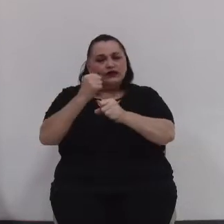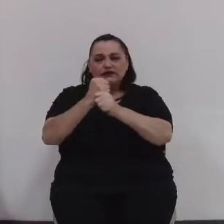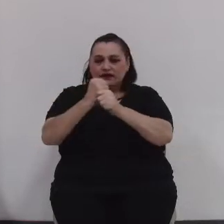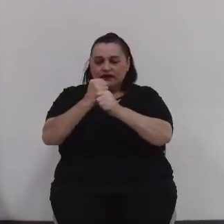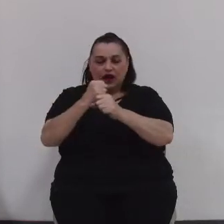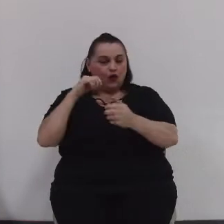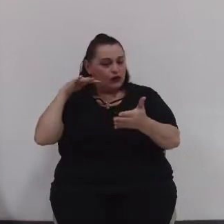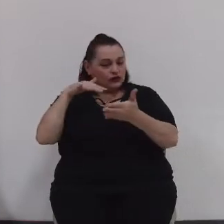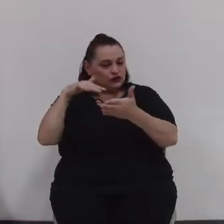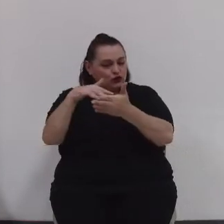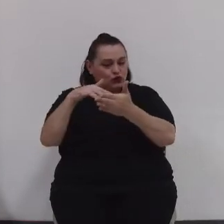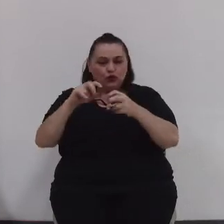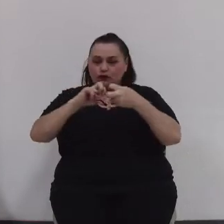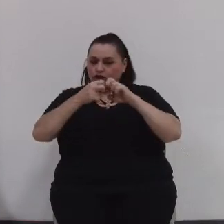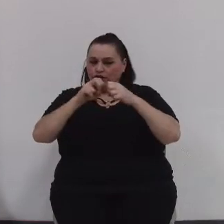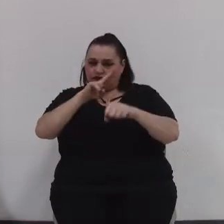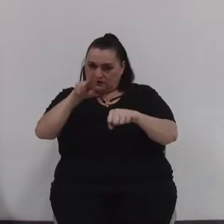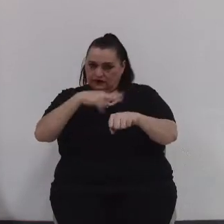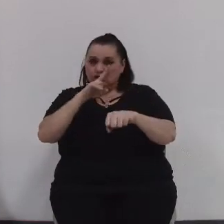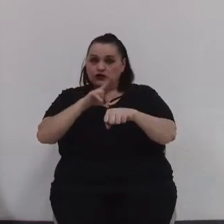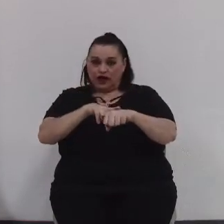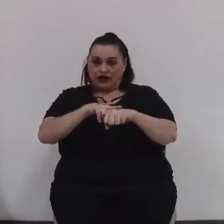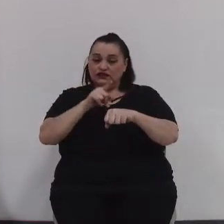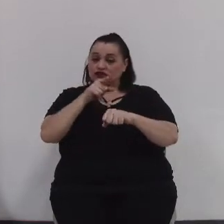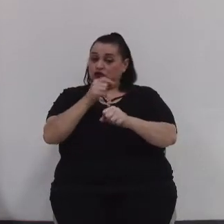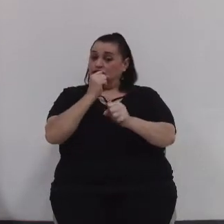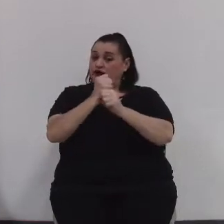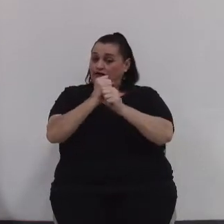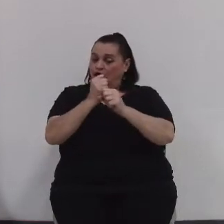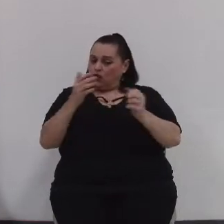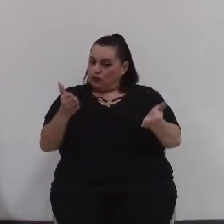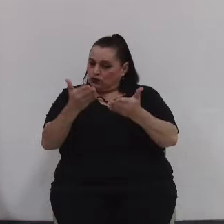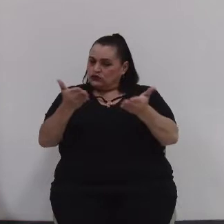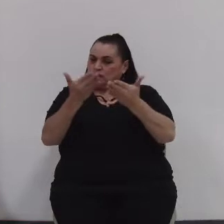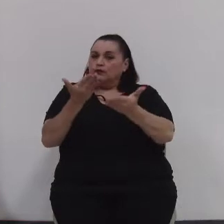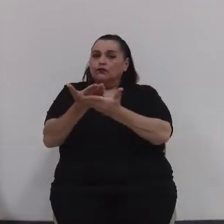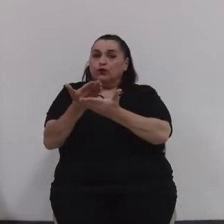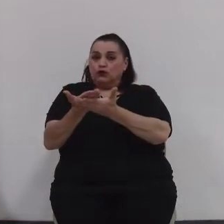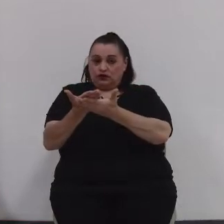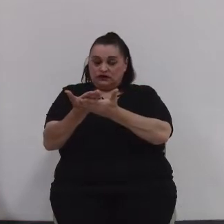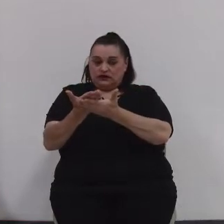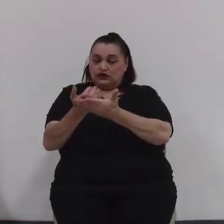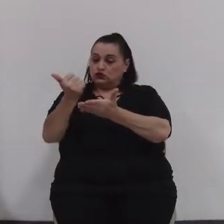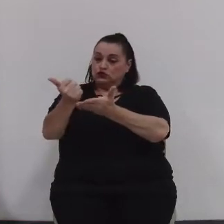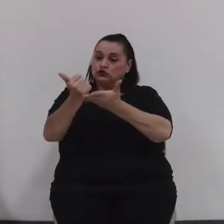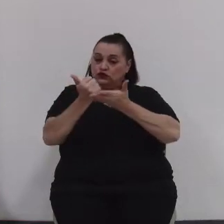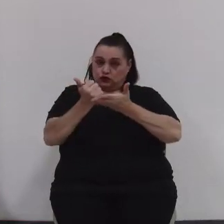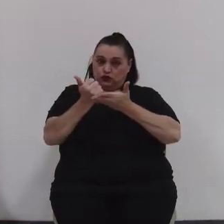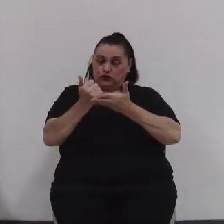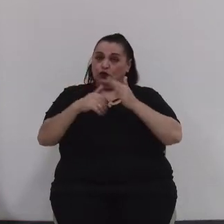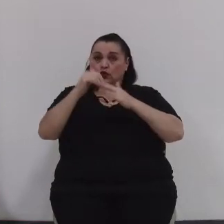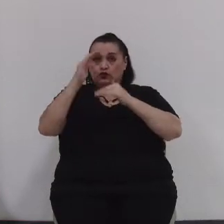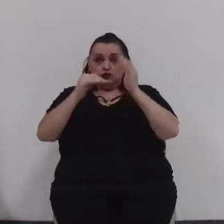estudio de los problemas nacionales y su trabajo para impulsar propuestas que nos ayuden a construir un mejor futuro precisamente en